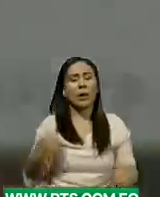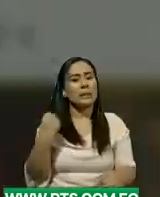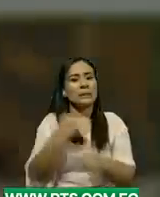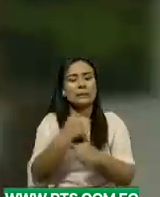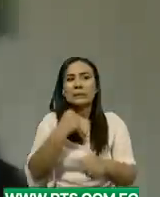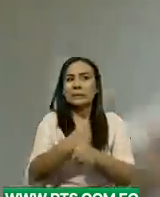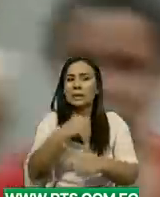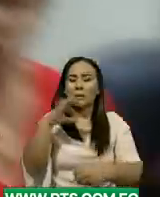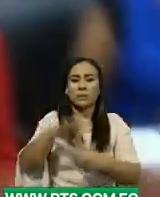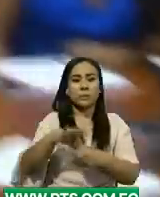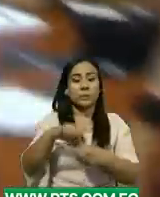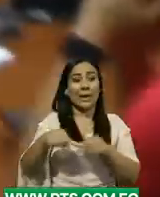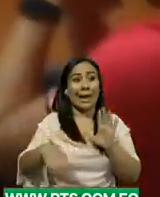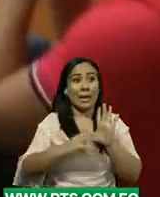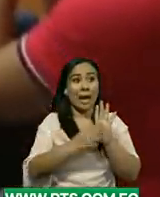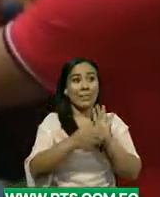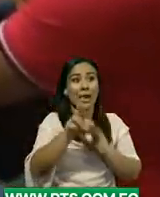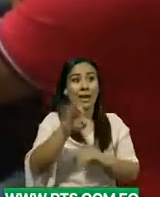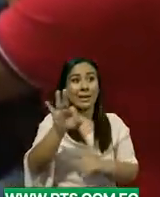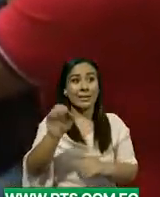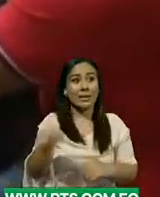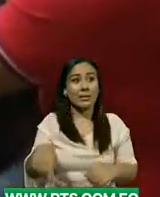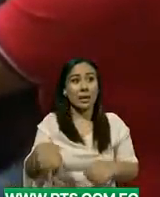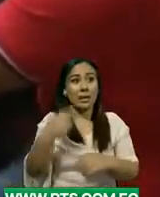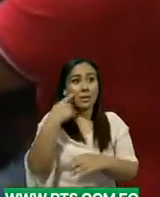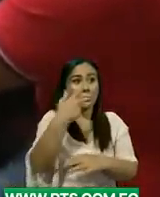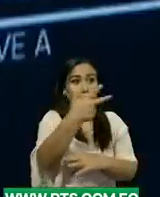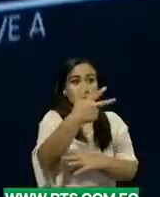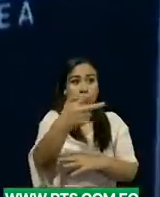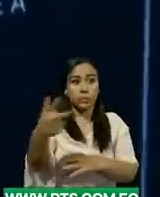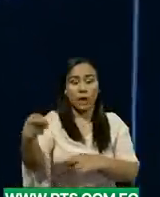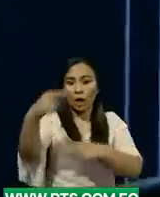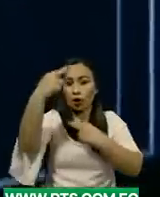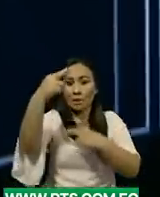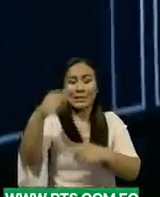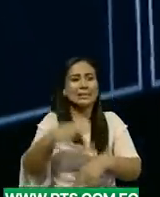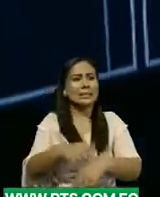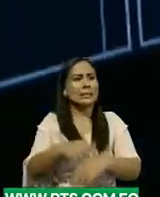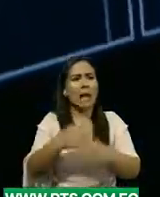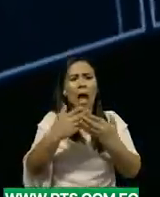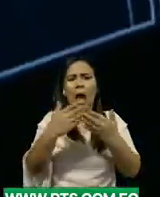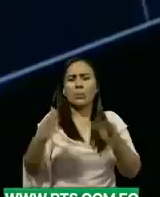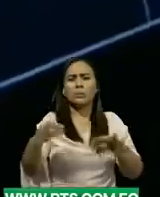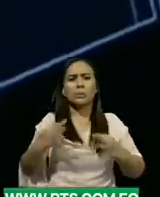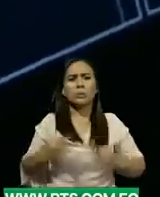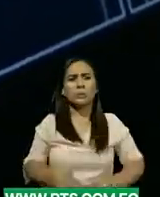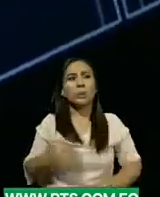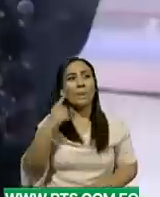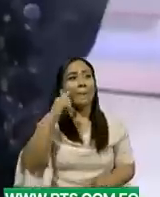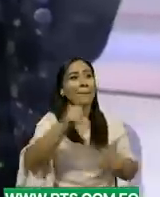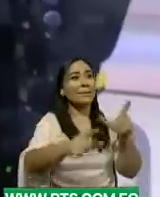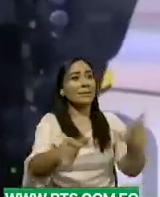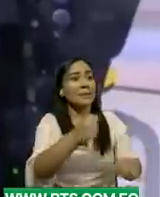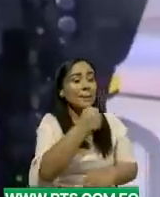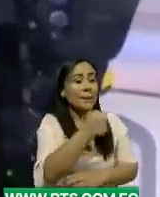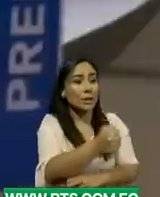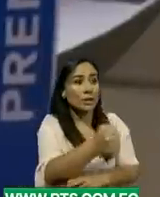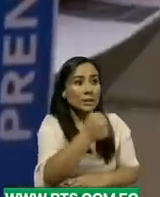jornada electoral que RTS, a través de su prestigioso informativo, cubrirá de manera integral para nuestros